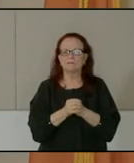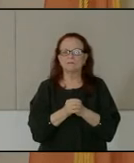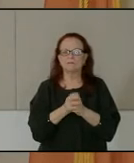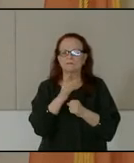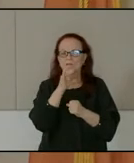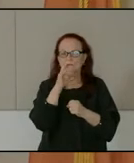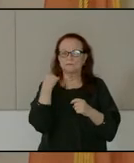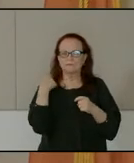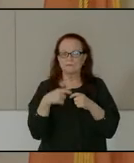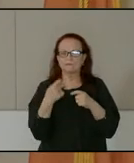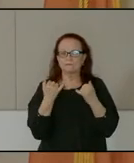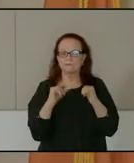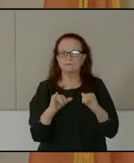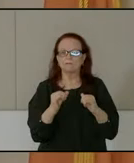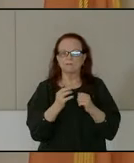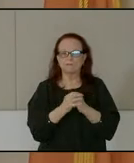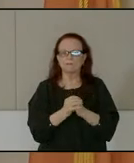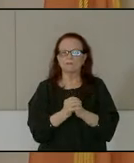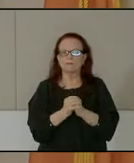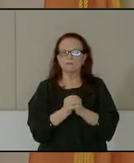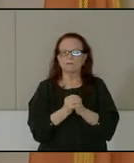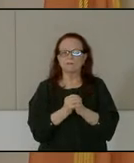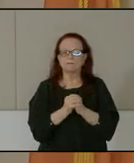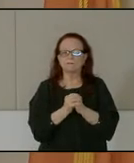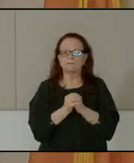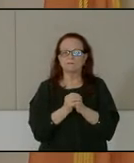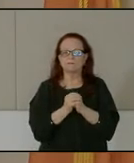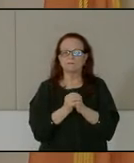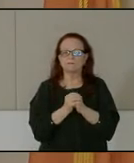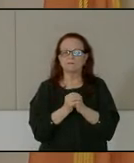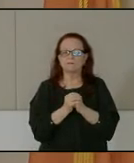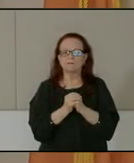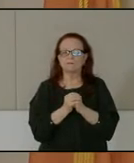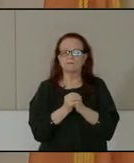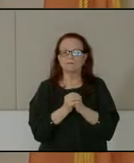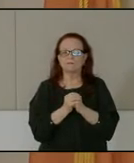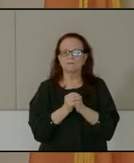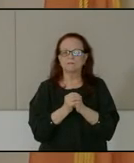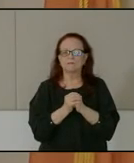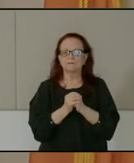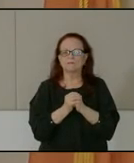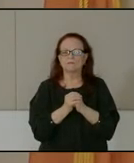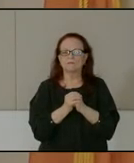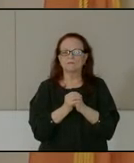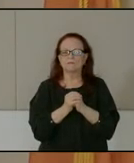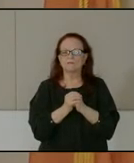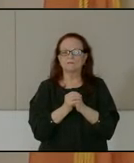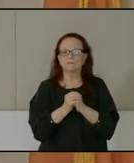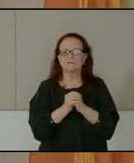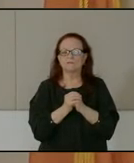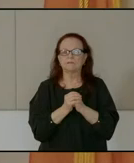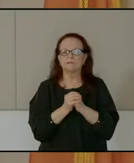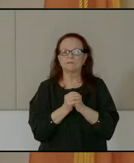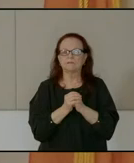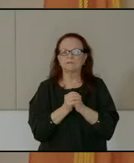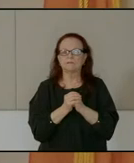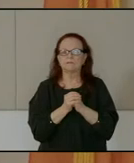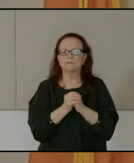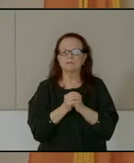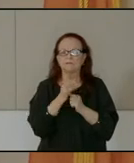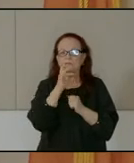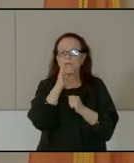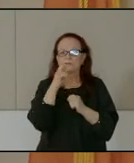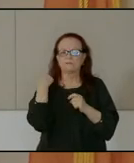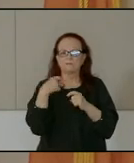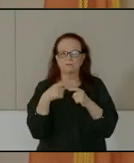mi oficina mía, mis puertas están abiertas. Queremos trabajar con ustedes, colaborar con ustedes, y con eso, pues les